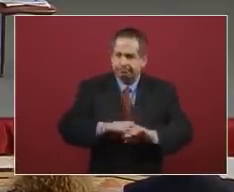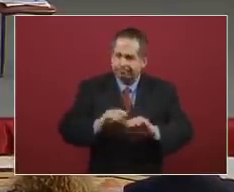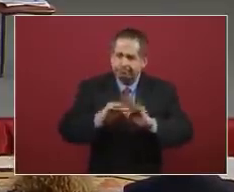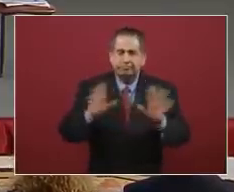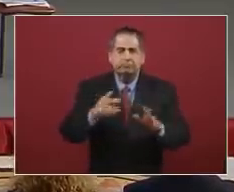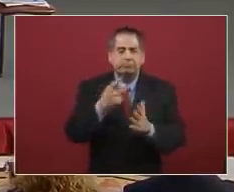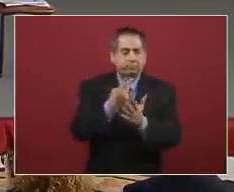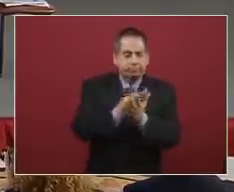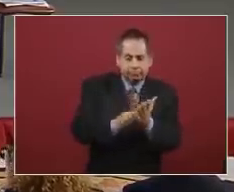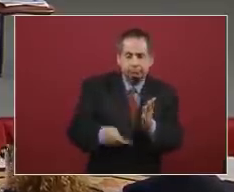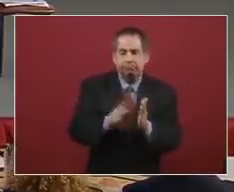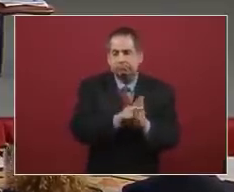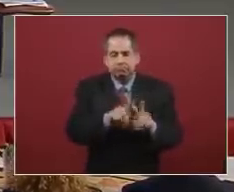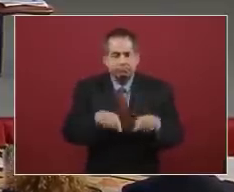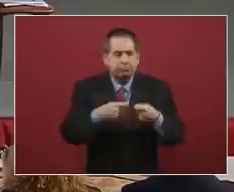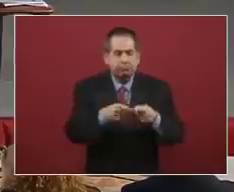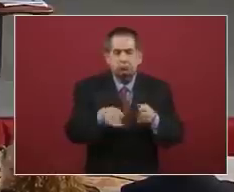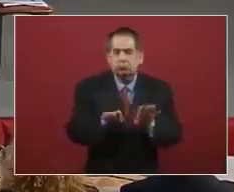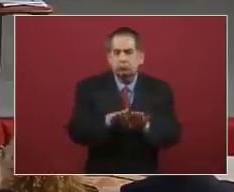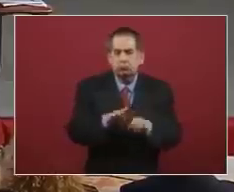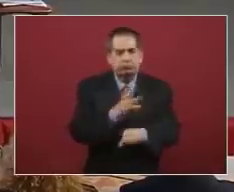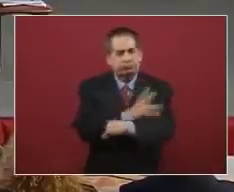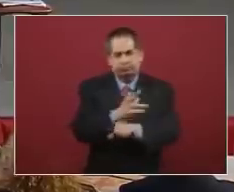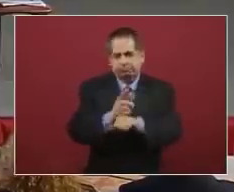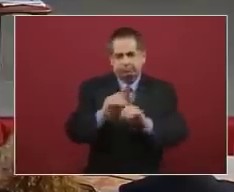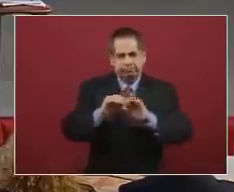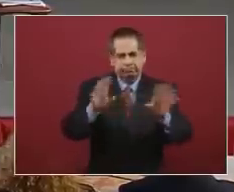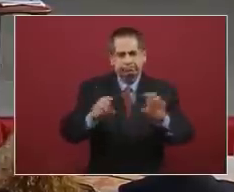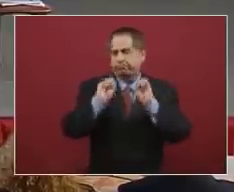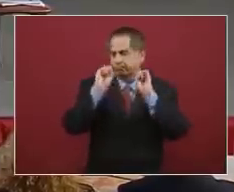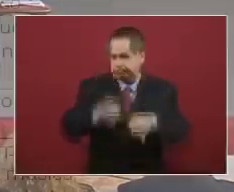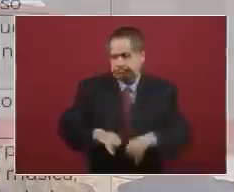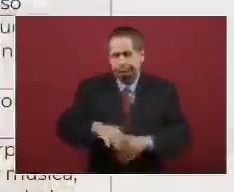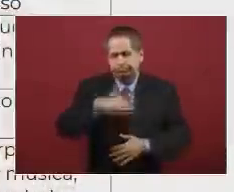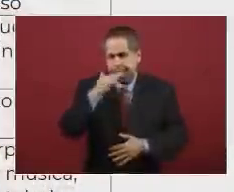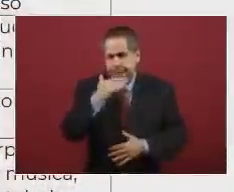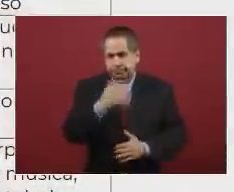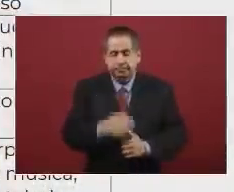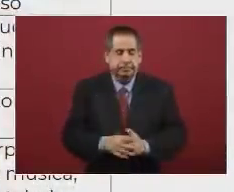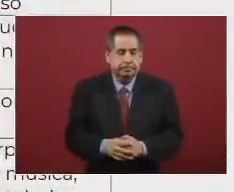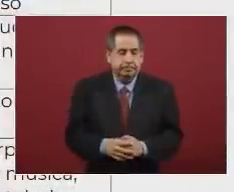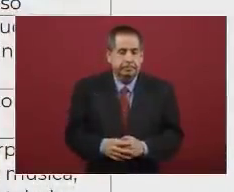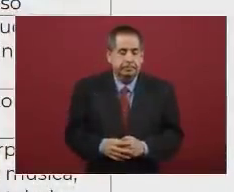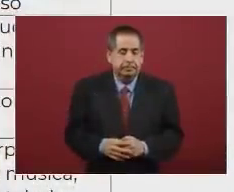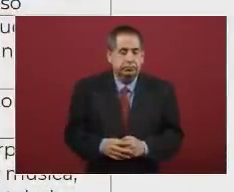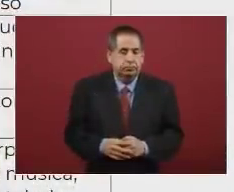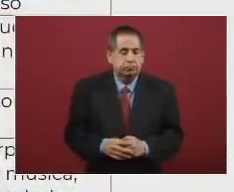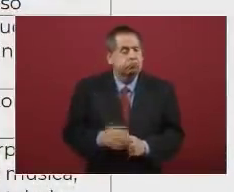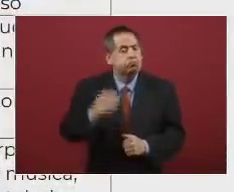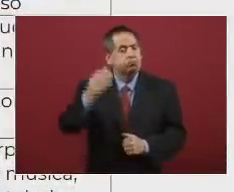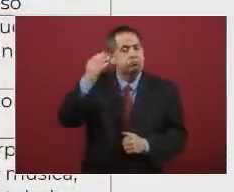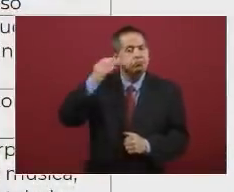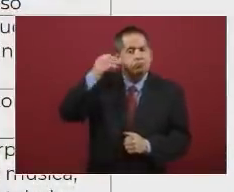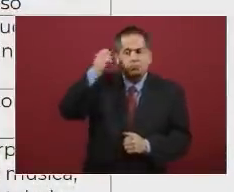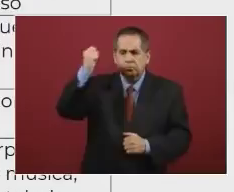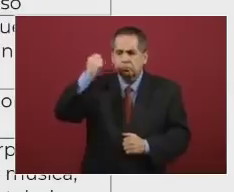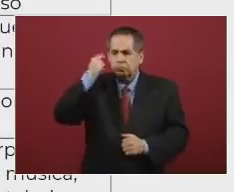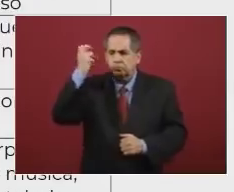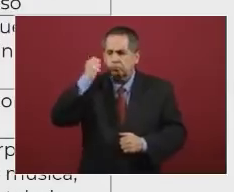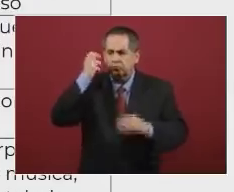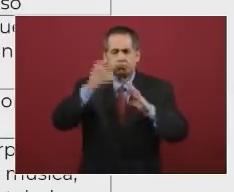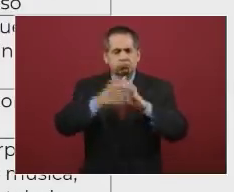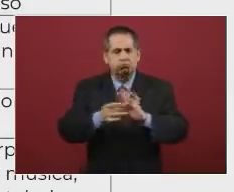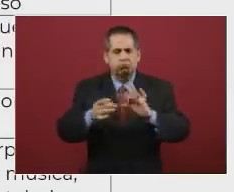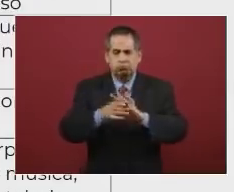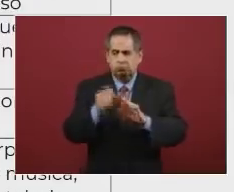recursos para fortalecer la lucha contra la corrupción. Dentro de los foros educativos que tuvimos todo el año